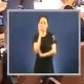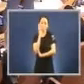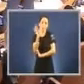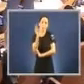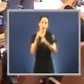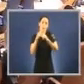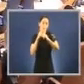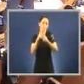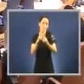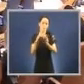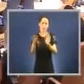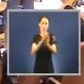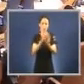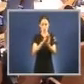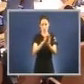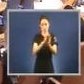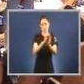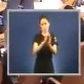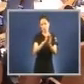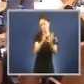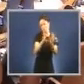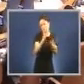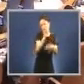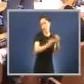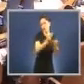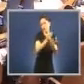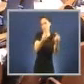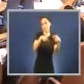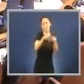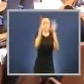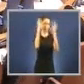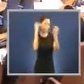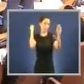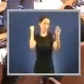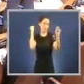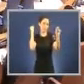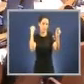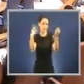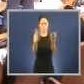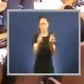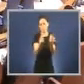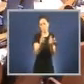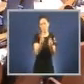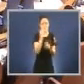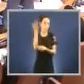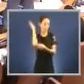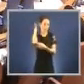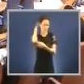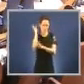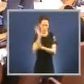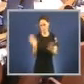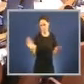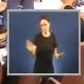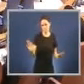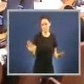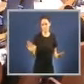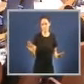prometer ou xurar a Constitución con moito boato e con tamén moita hipocresía cando se